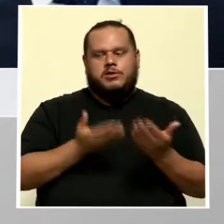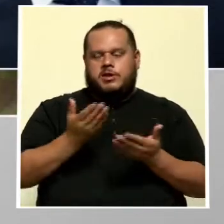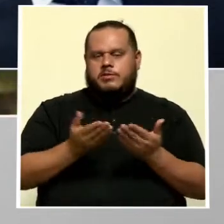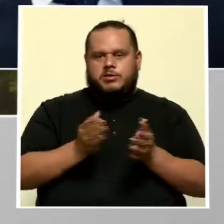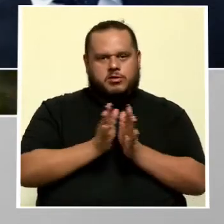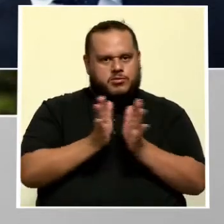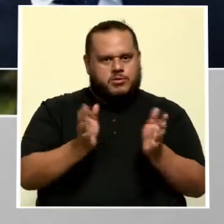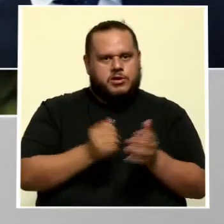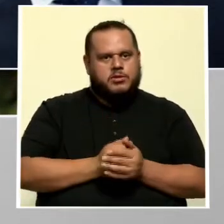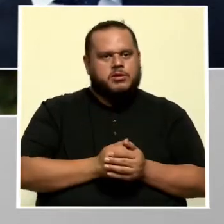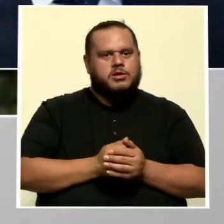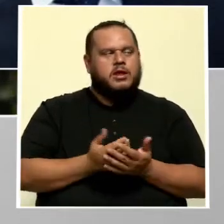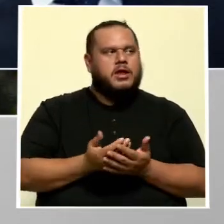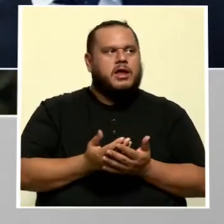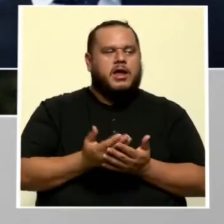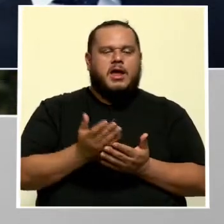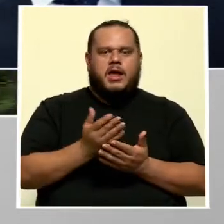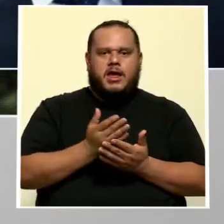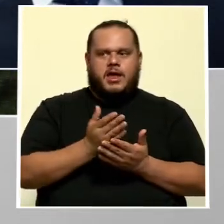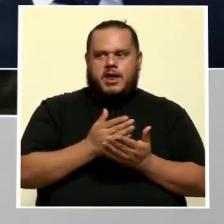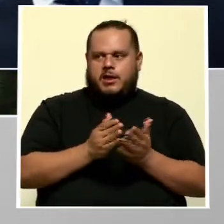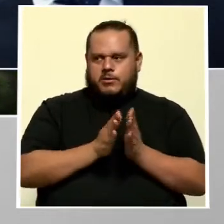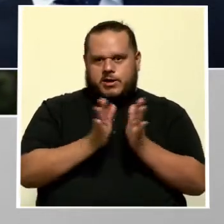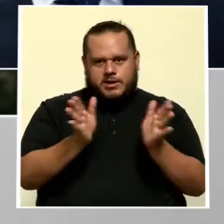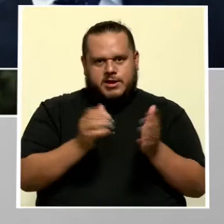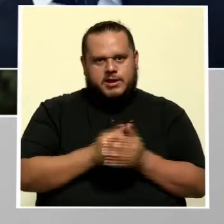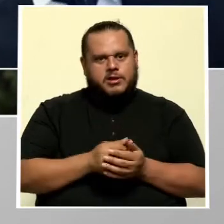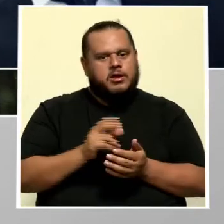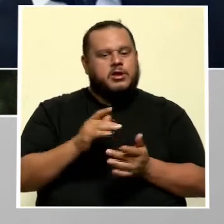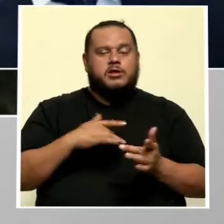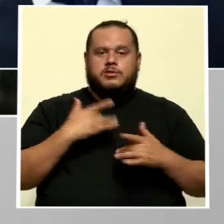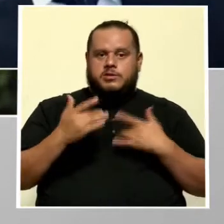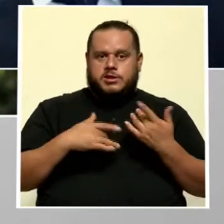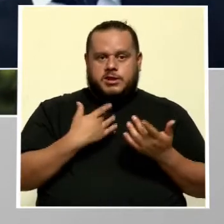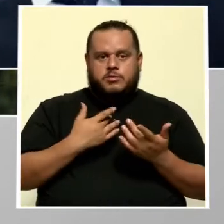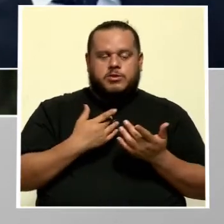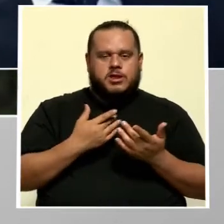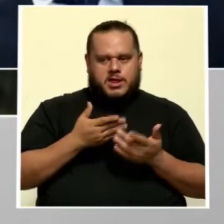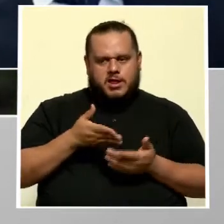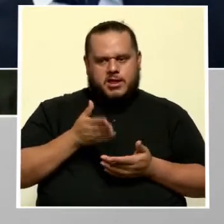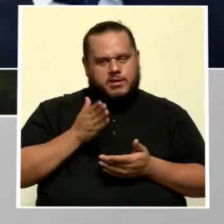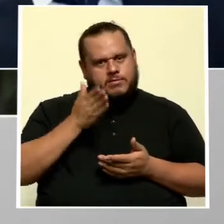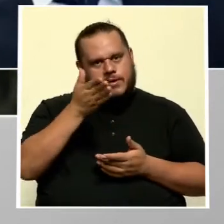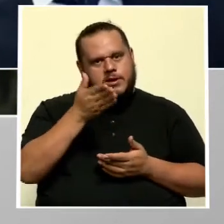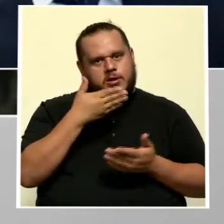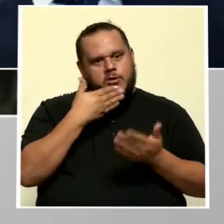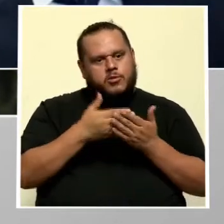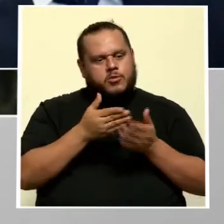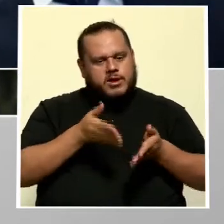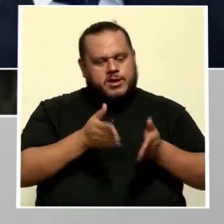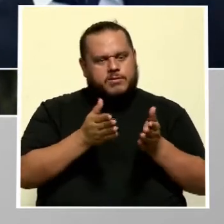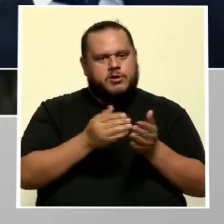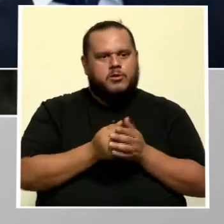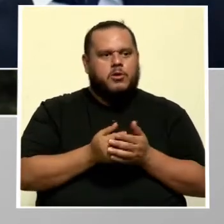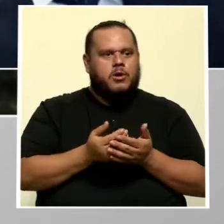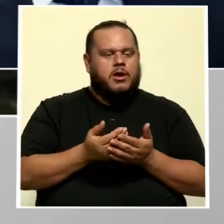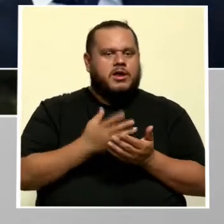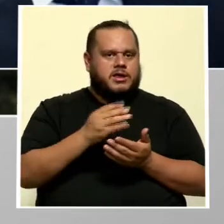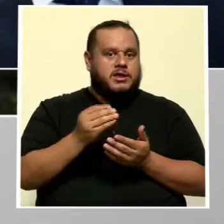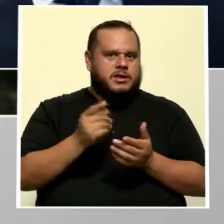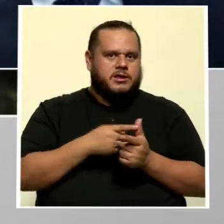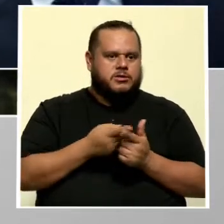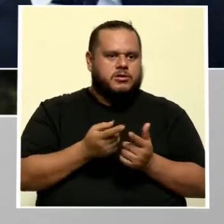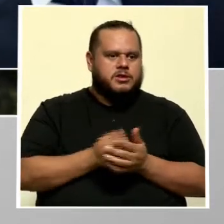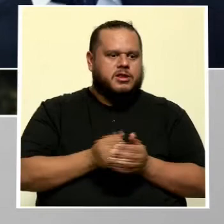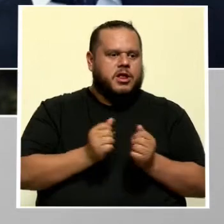fundamentales, un encarecimiento general. No sentimos que el país vaya en camino a la prosperidad, y entonces